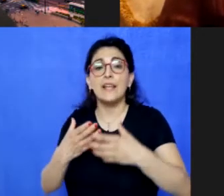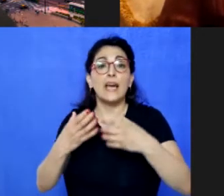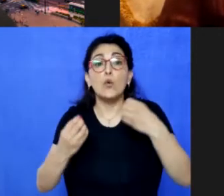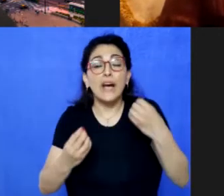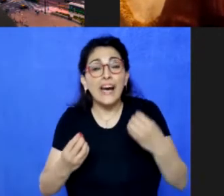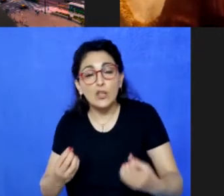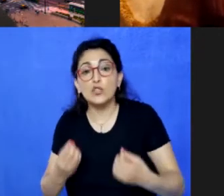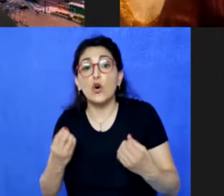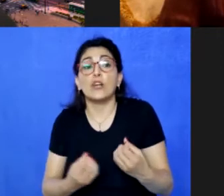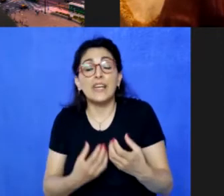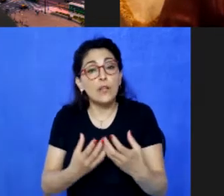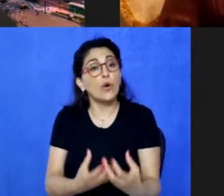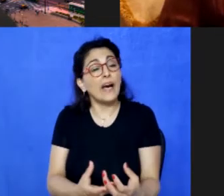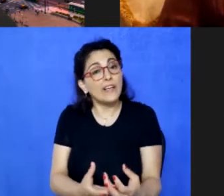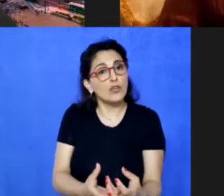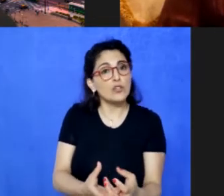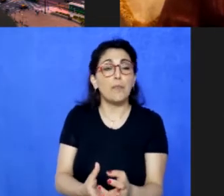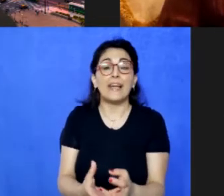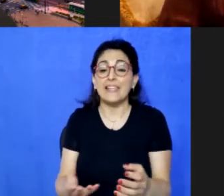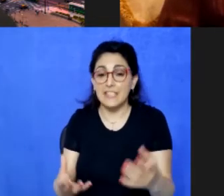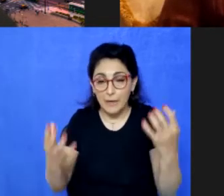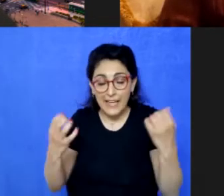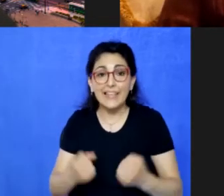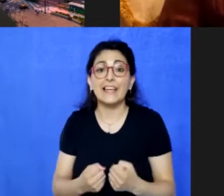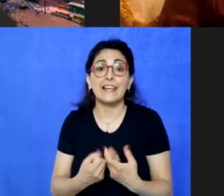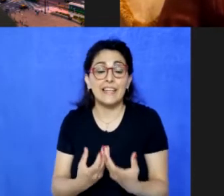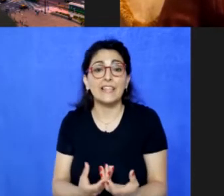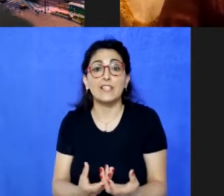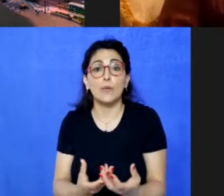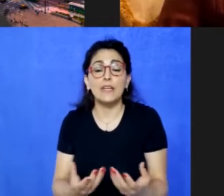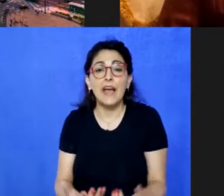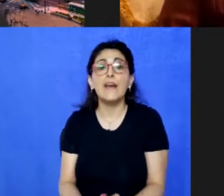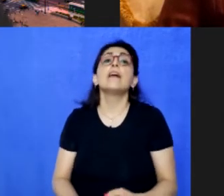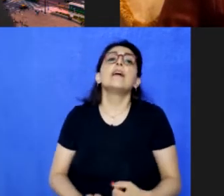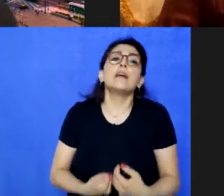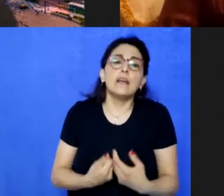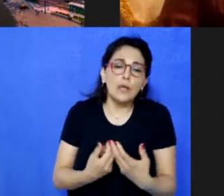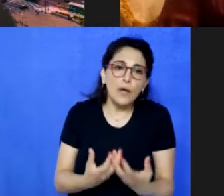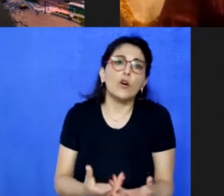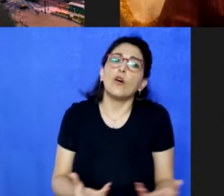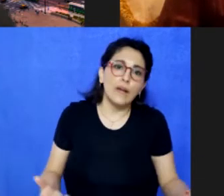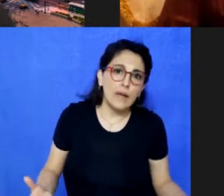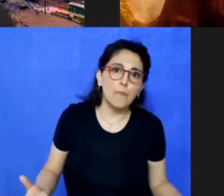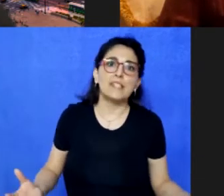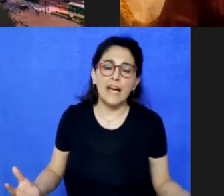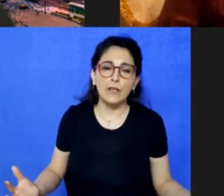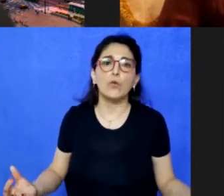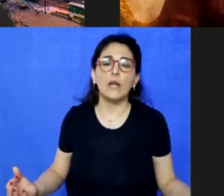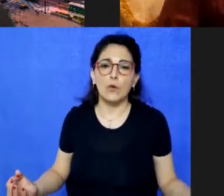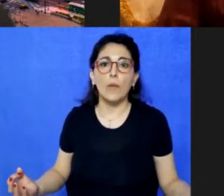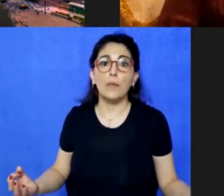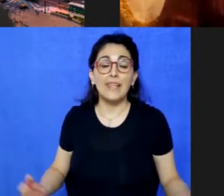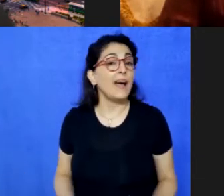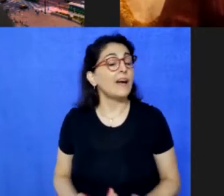costumbres, educarnos o reeducarnos para asimilar la realidad que se nos venía y, bueno, empezar